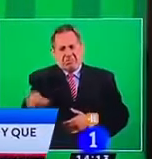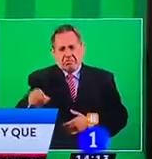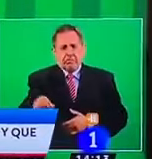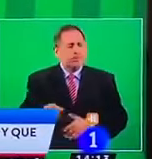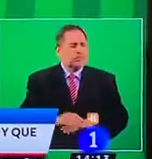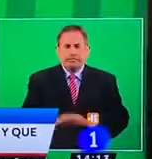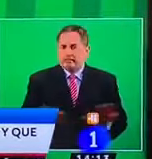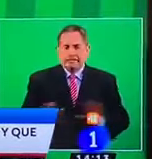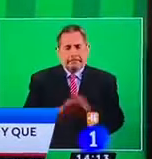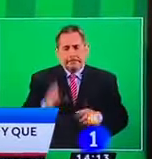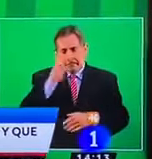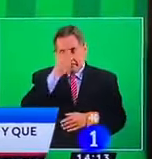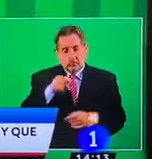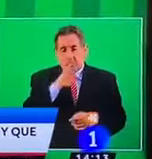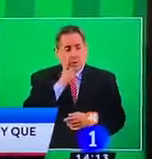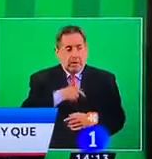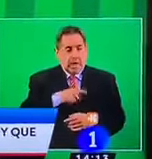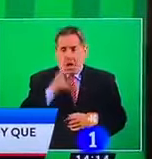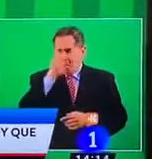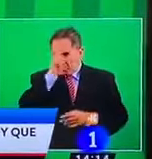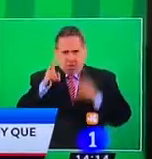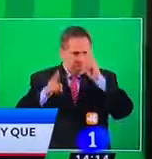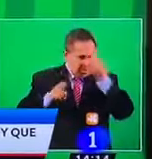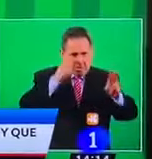Está prohibido prohibir.